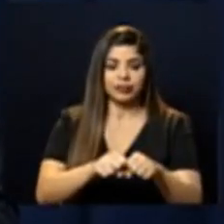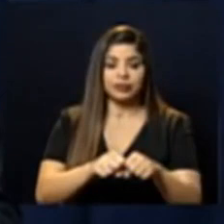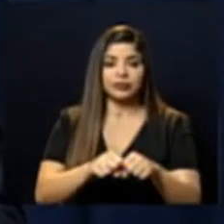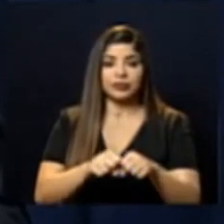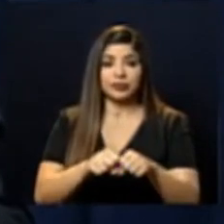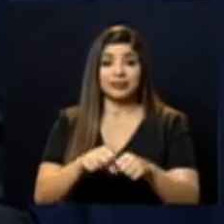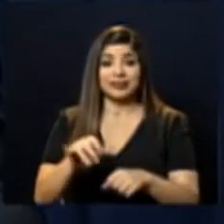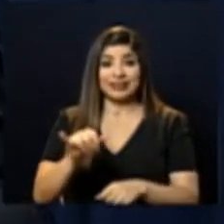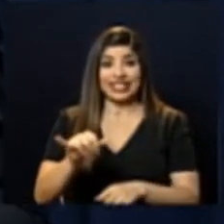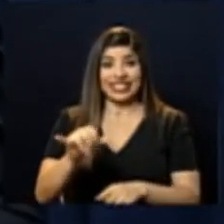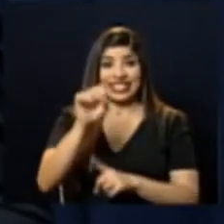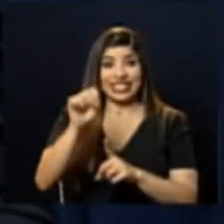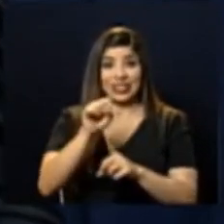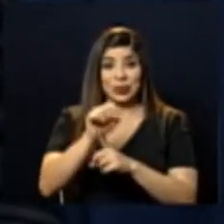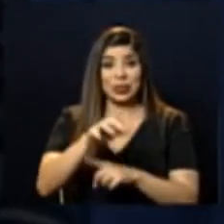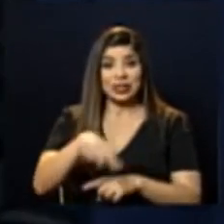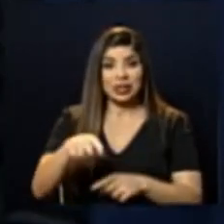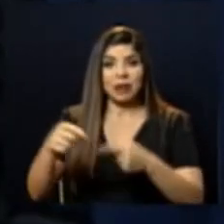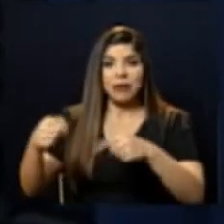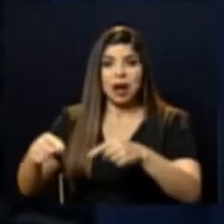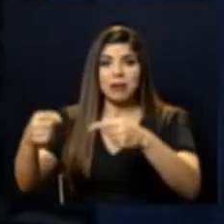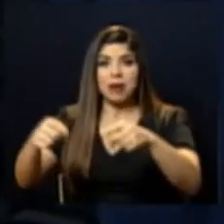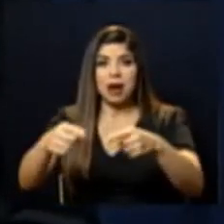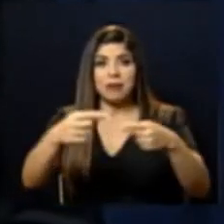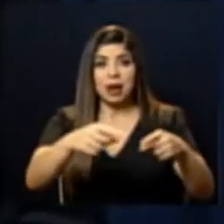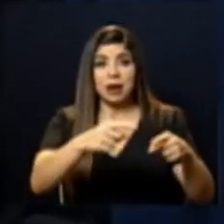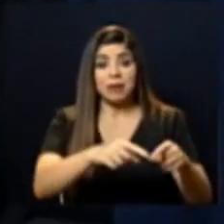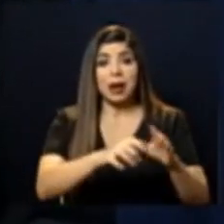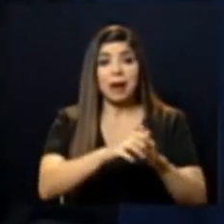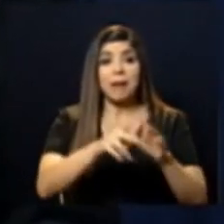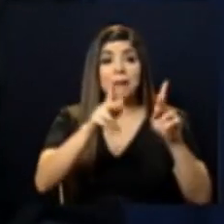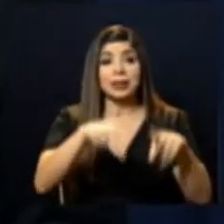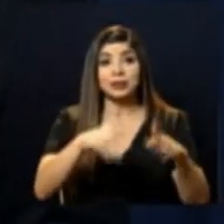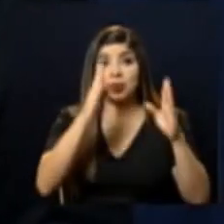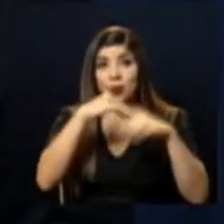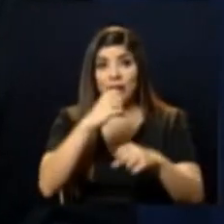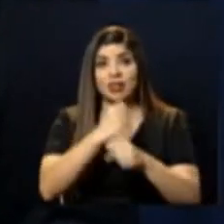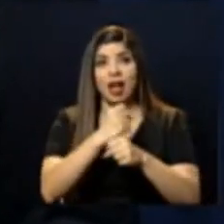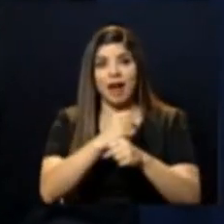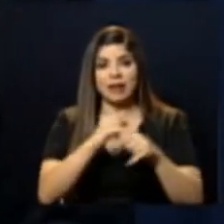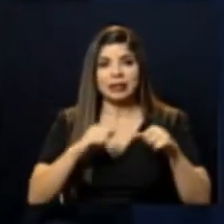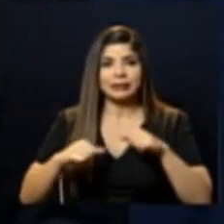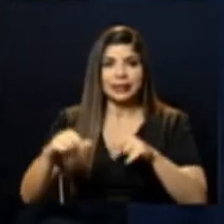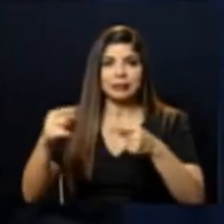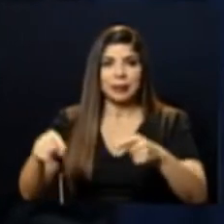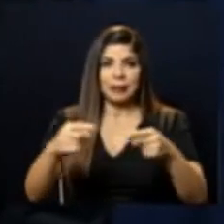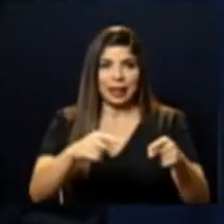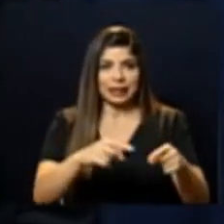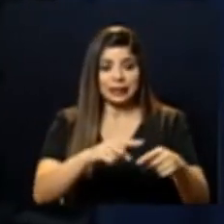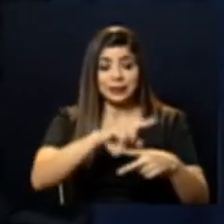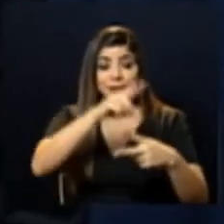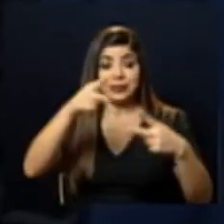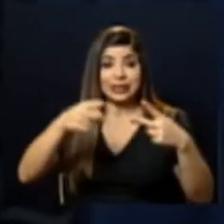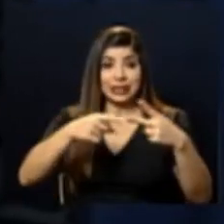Esta realidad se repite en las personas que sufren el desempleo. Segundo,